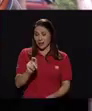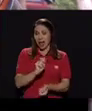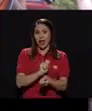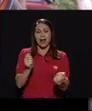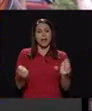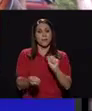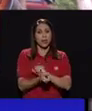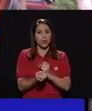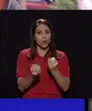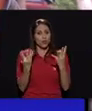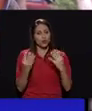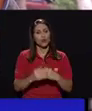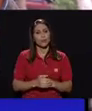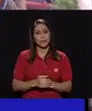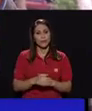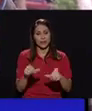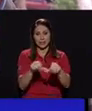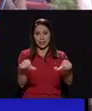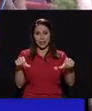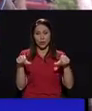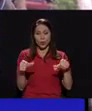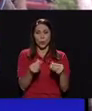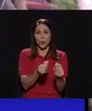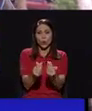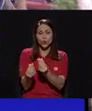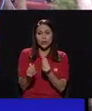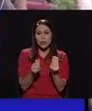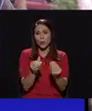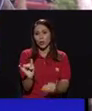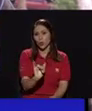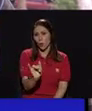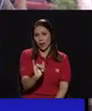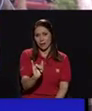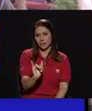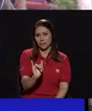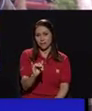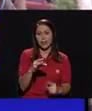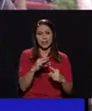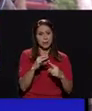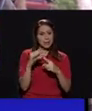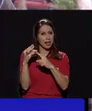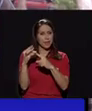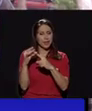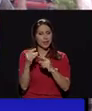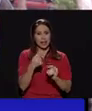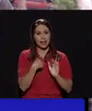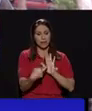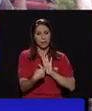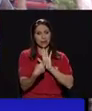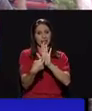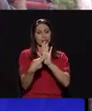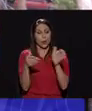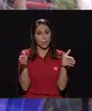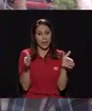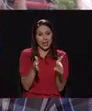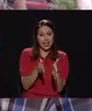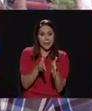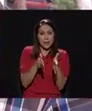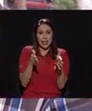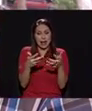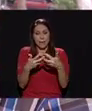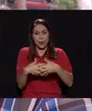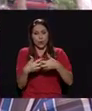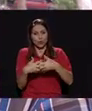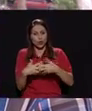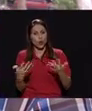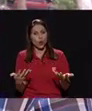Costa Rica ha cambiado mucho, el sector productivo igual, especialmente el que represento, la pequeña y